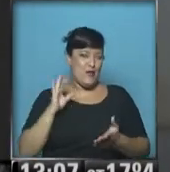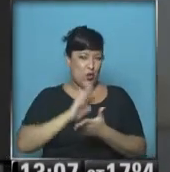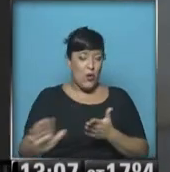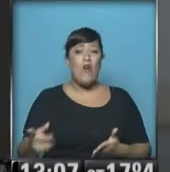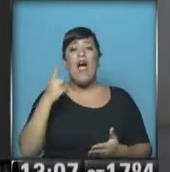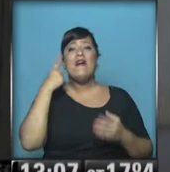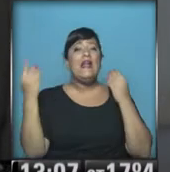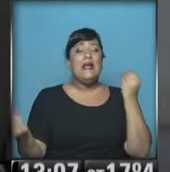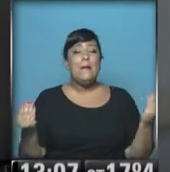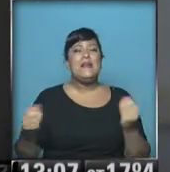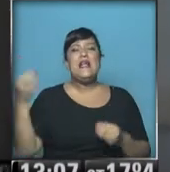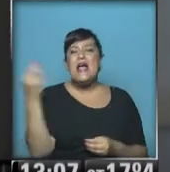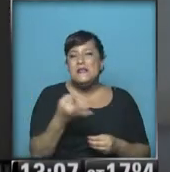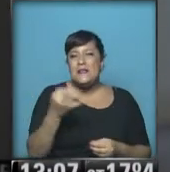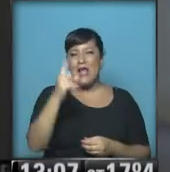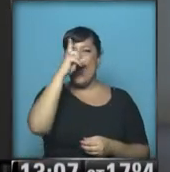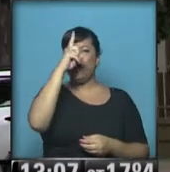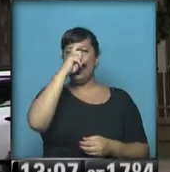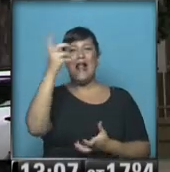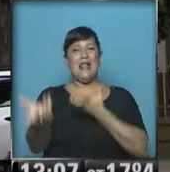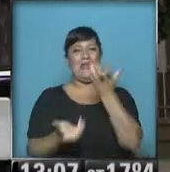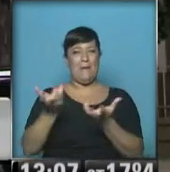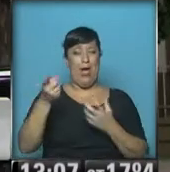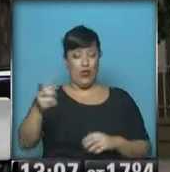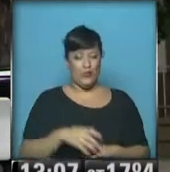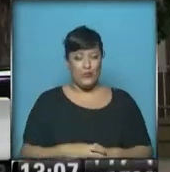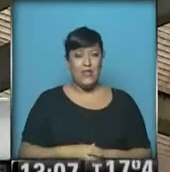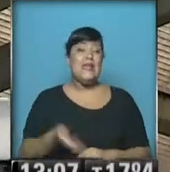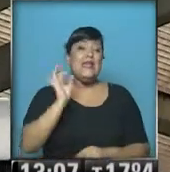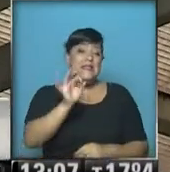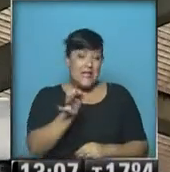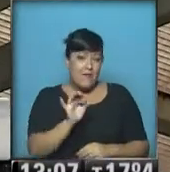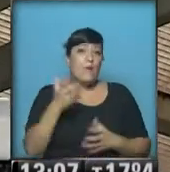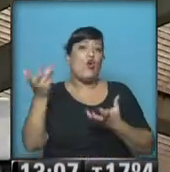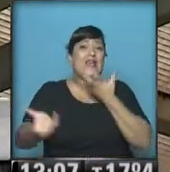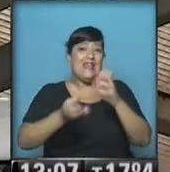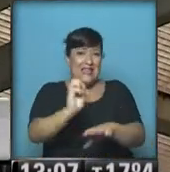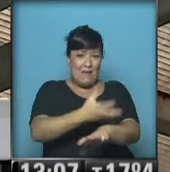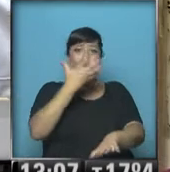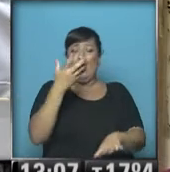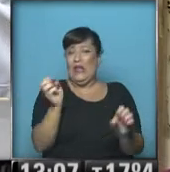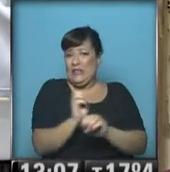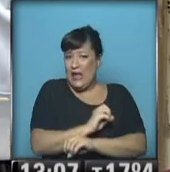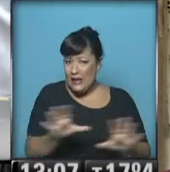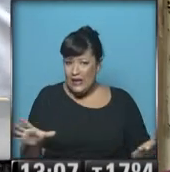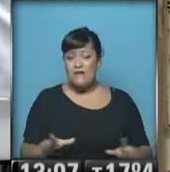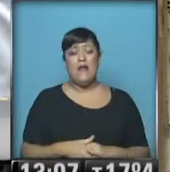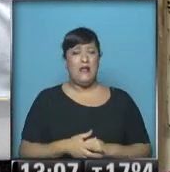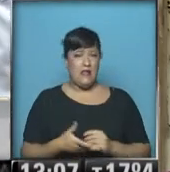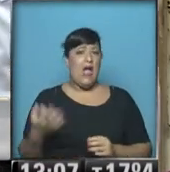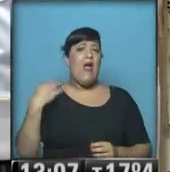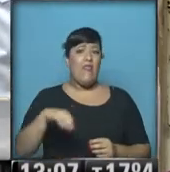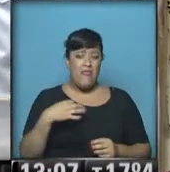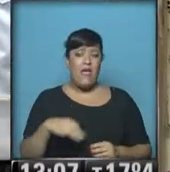qué sucedía en particular en el Hospital del Quemado. Sabemos que la quemadura es tremenda y tenemos que